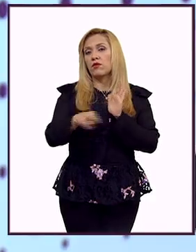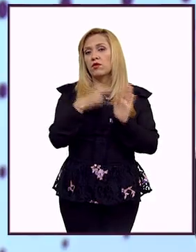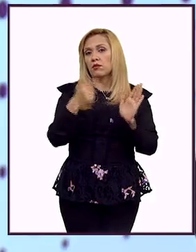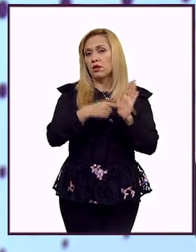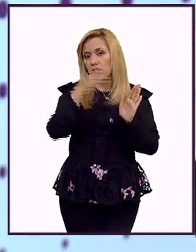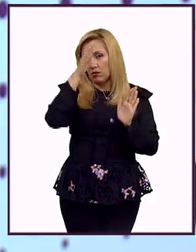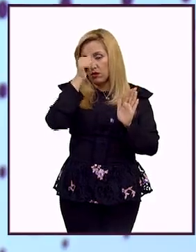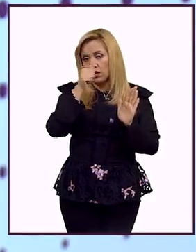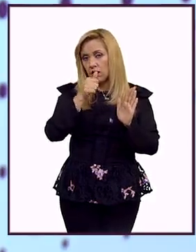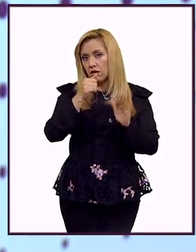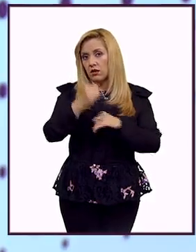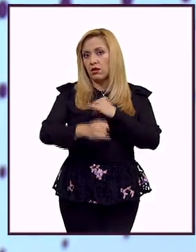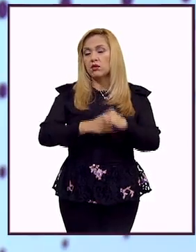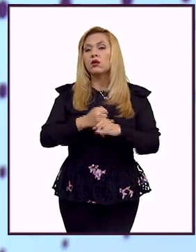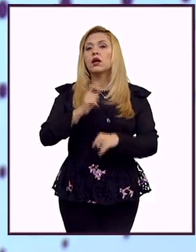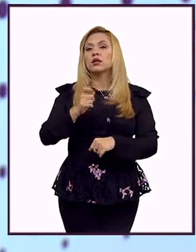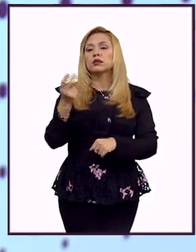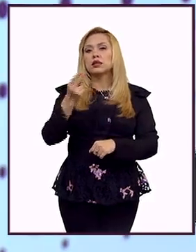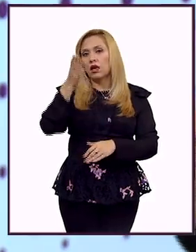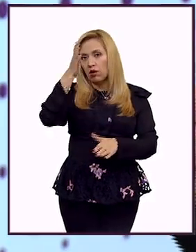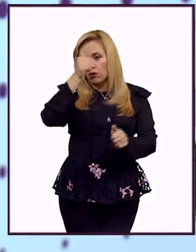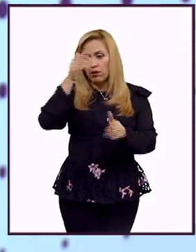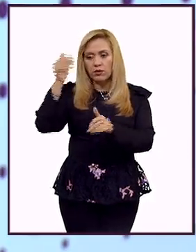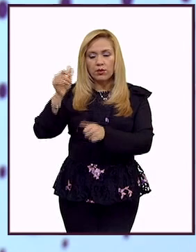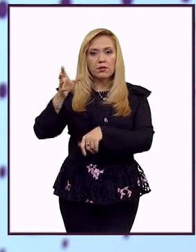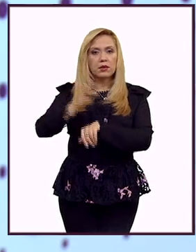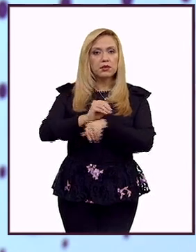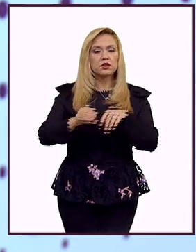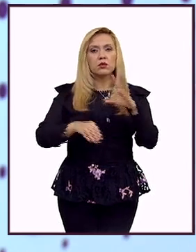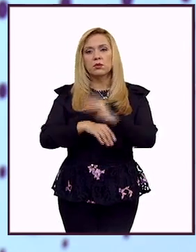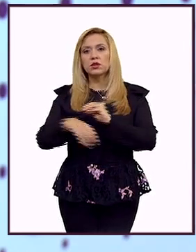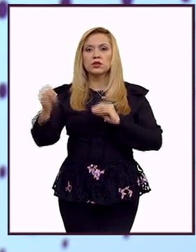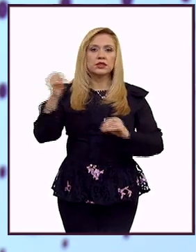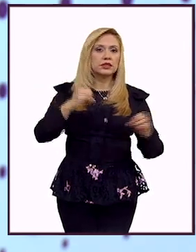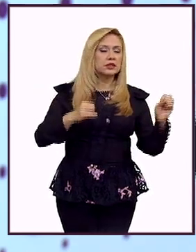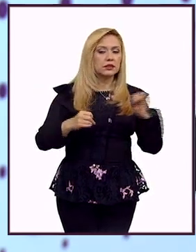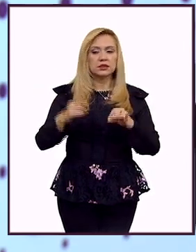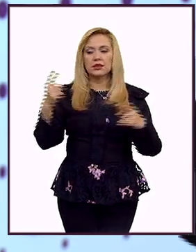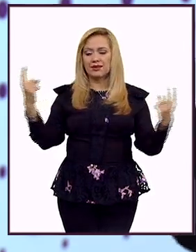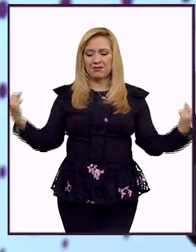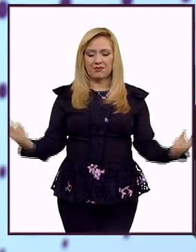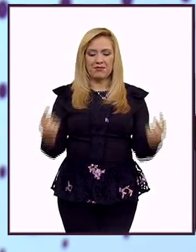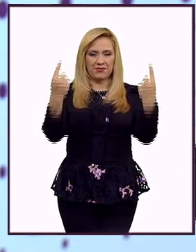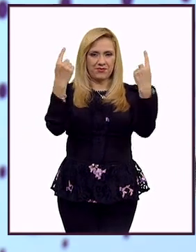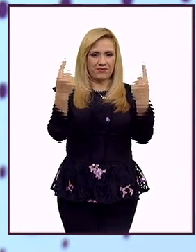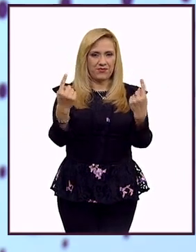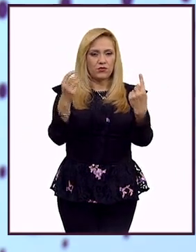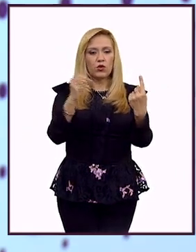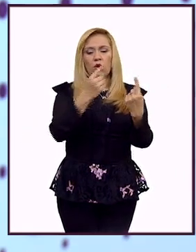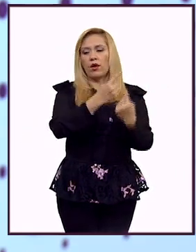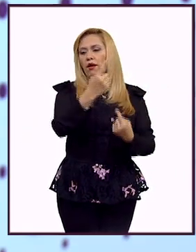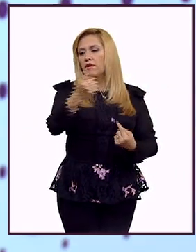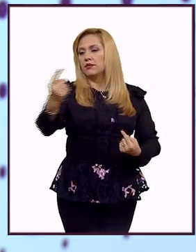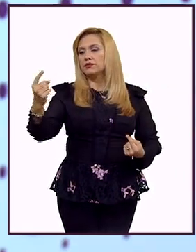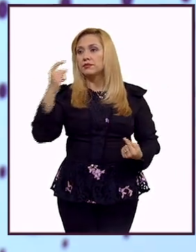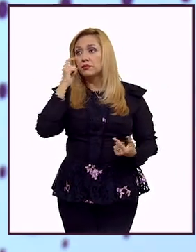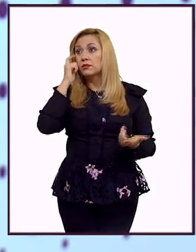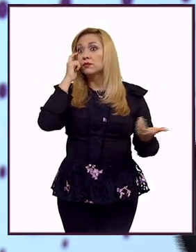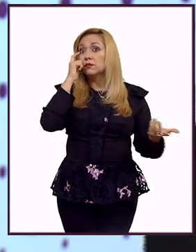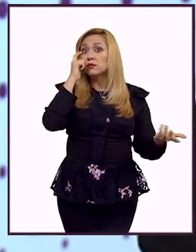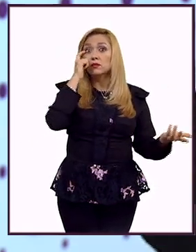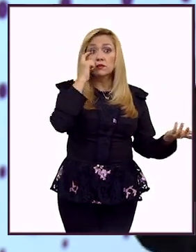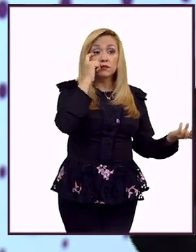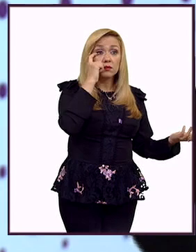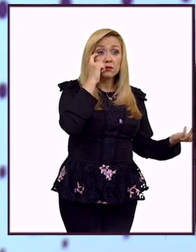lograr consentimiento, para lograr acuerdos en donde estamos de cada una de las partes o cada uno de los que proponen lo que se quiere hacer en el